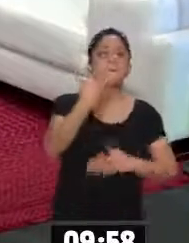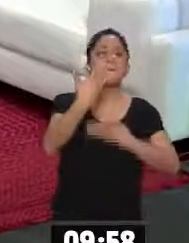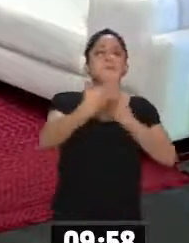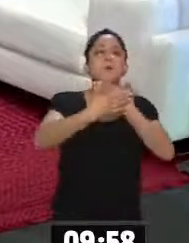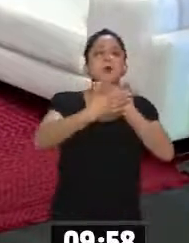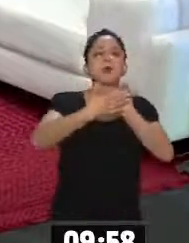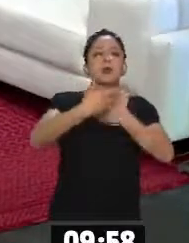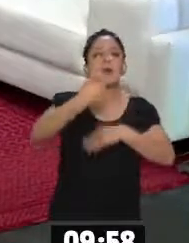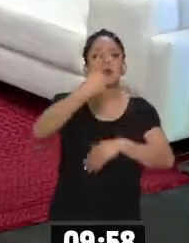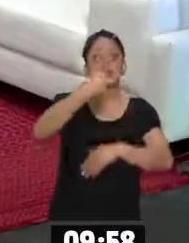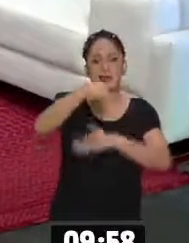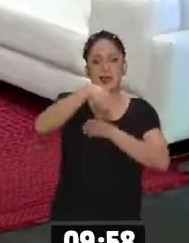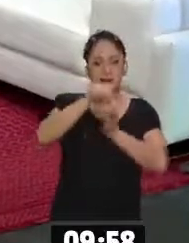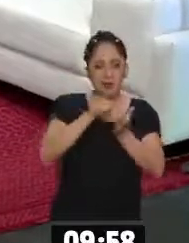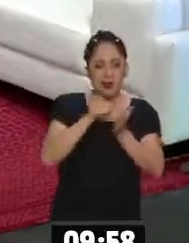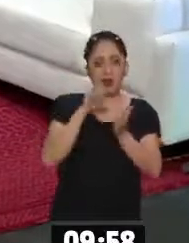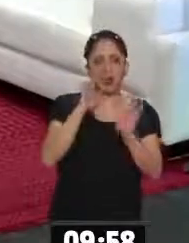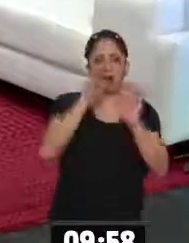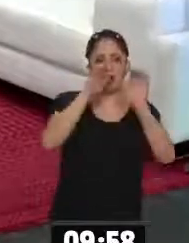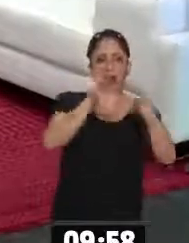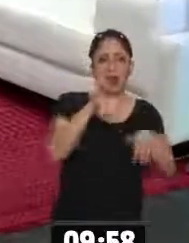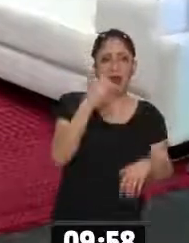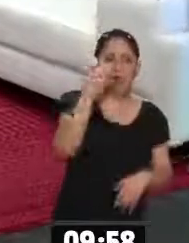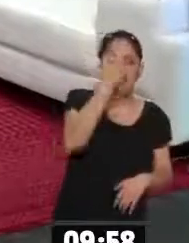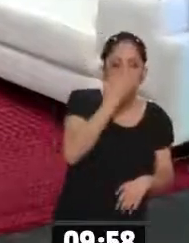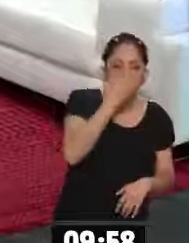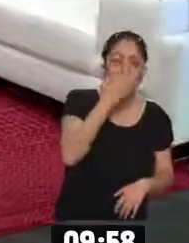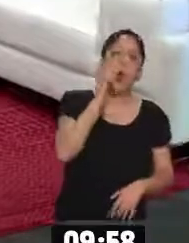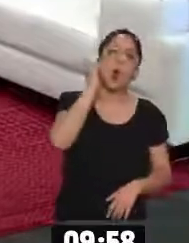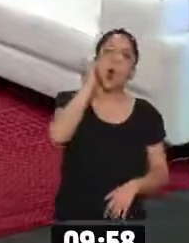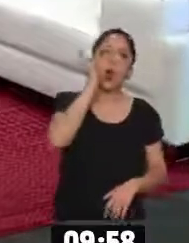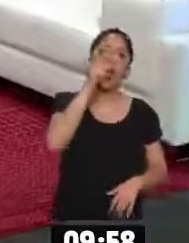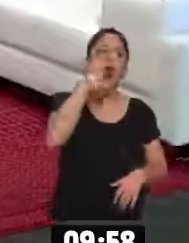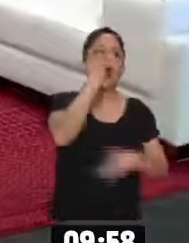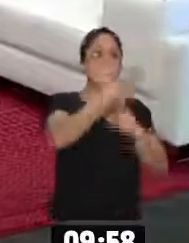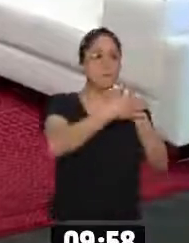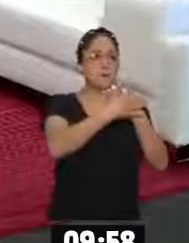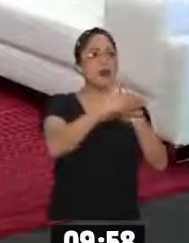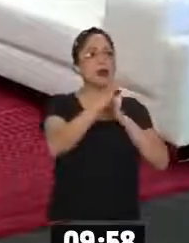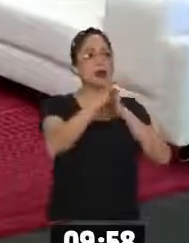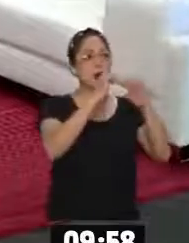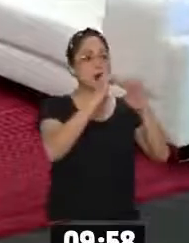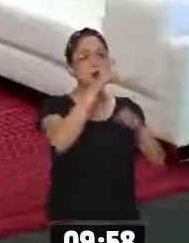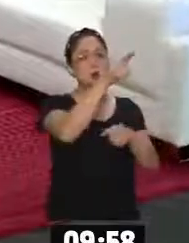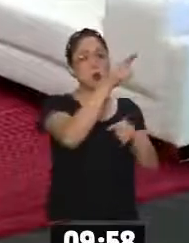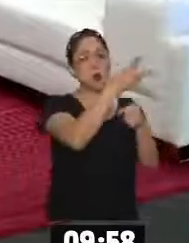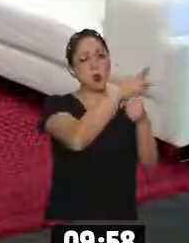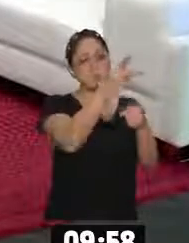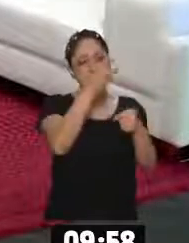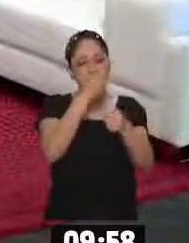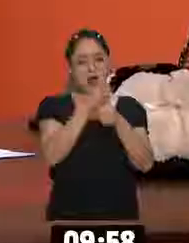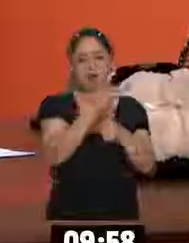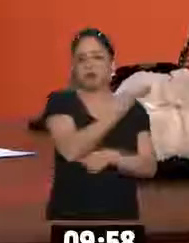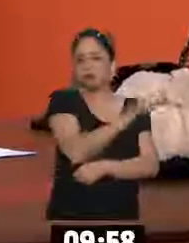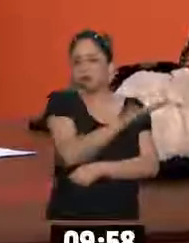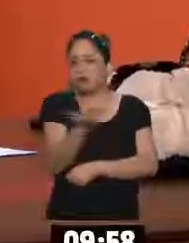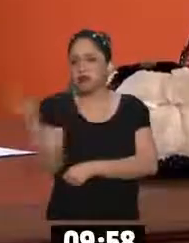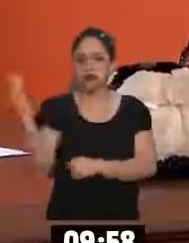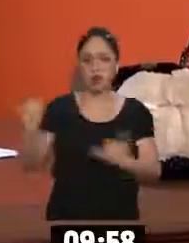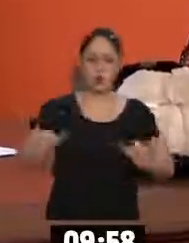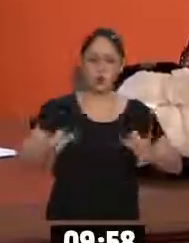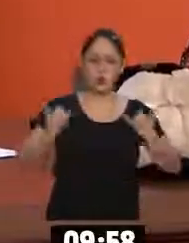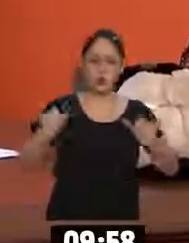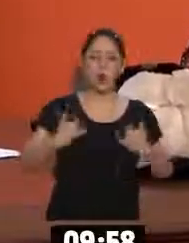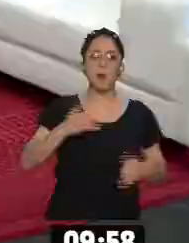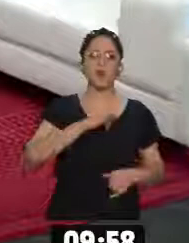te podamos volver a contactar para que invites a todos los jóvenes, los jóvenes, a que se inscriban